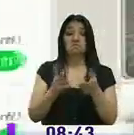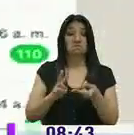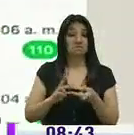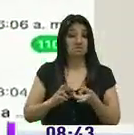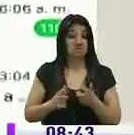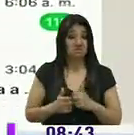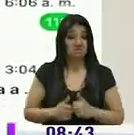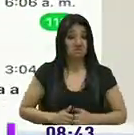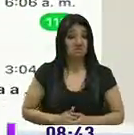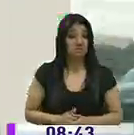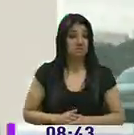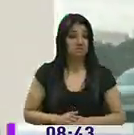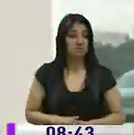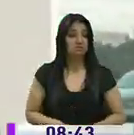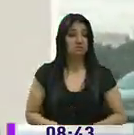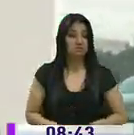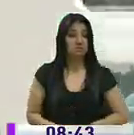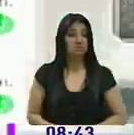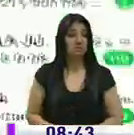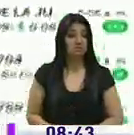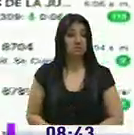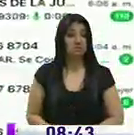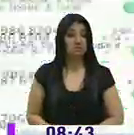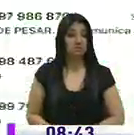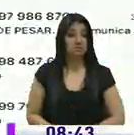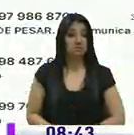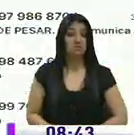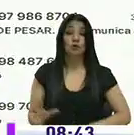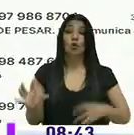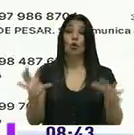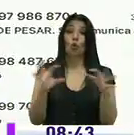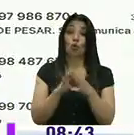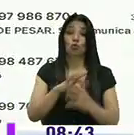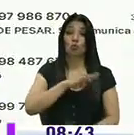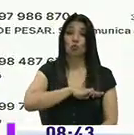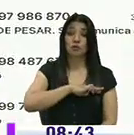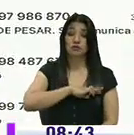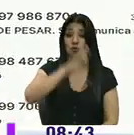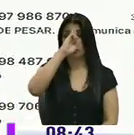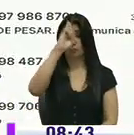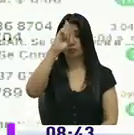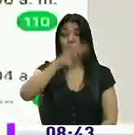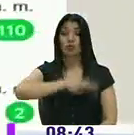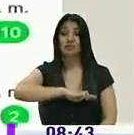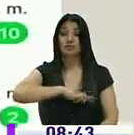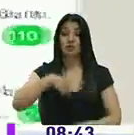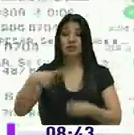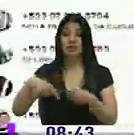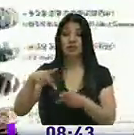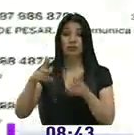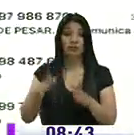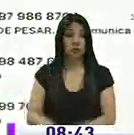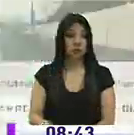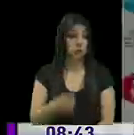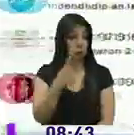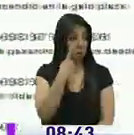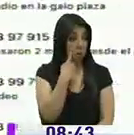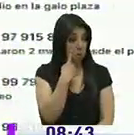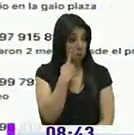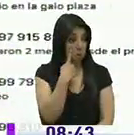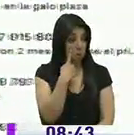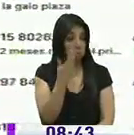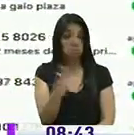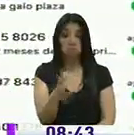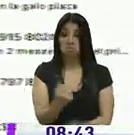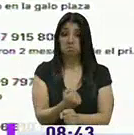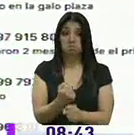desastre ven estamos que hemos hecho en conjunto con un ciclo rumia municipio de quito perfectura ahí todavía no empiezan a